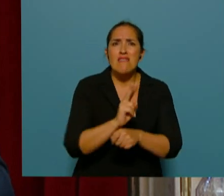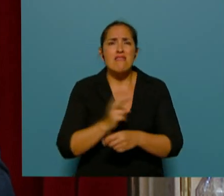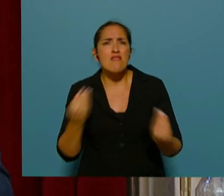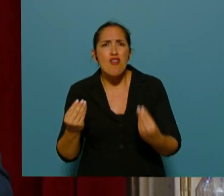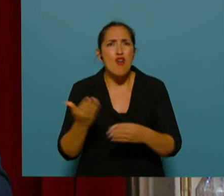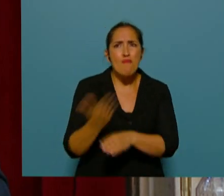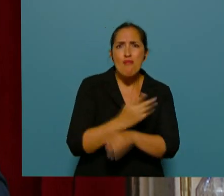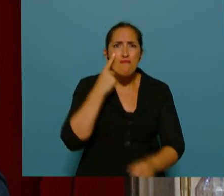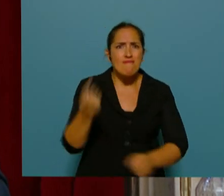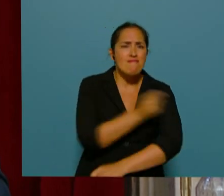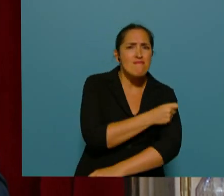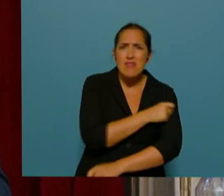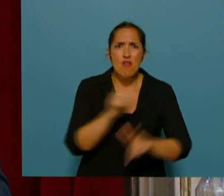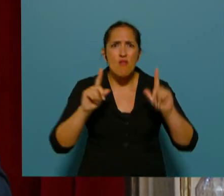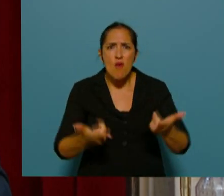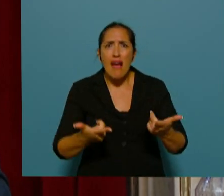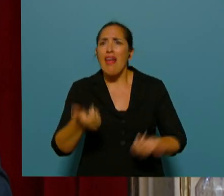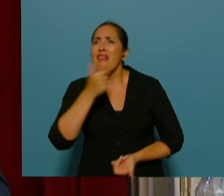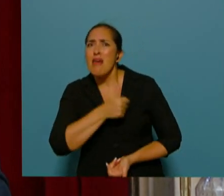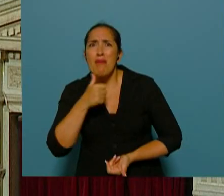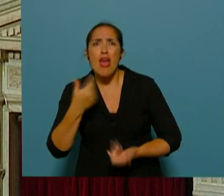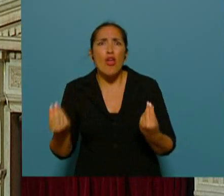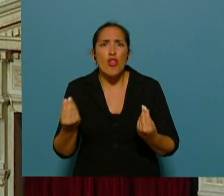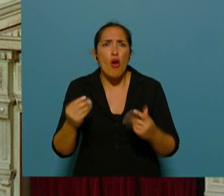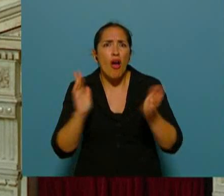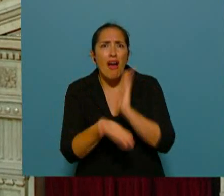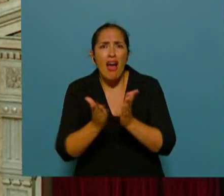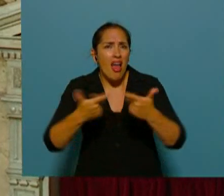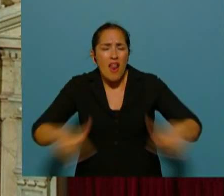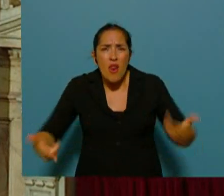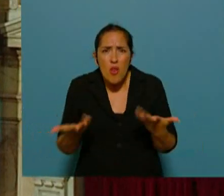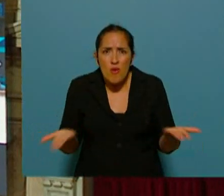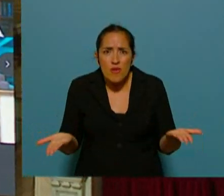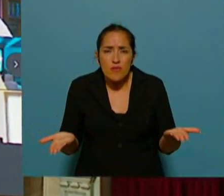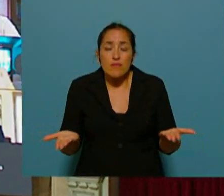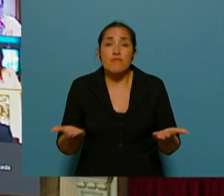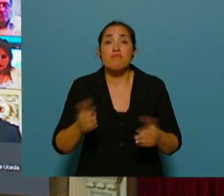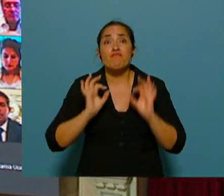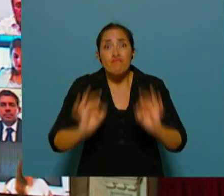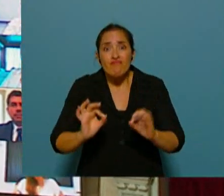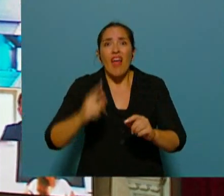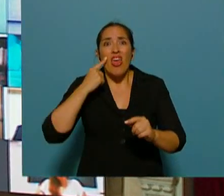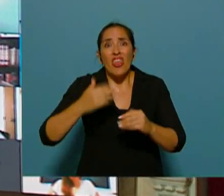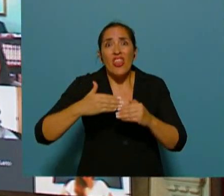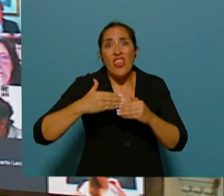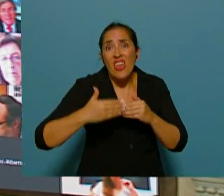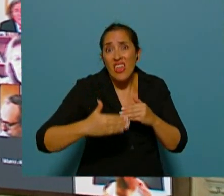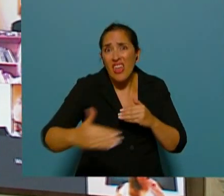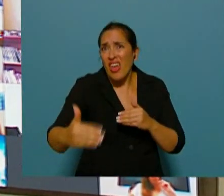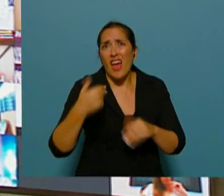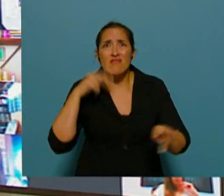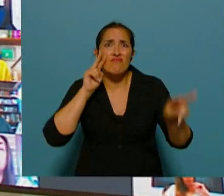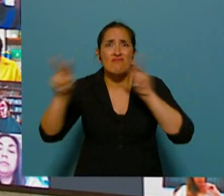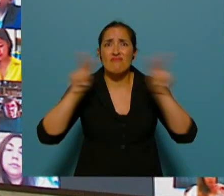ni remedios para eliminarlo cuando nos atacaba. En los días subsiguientes, imágenes